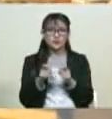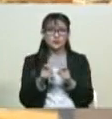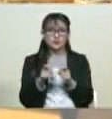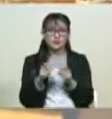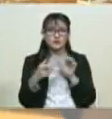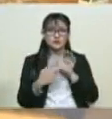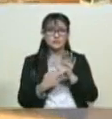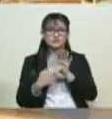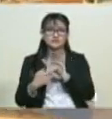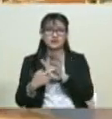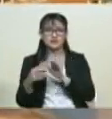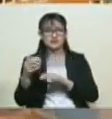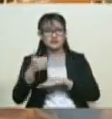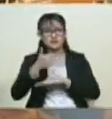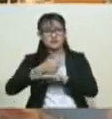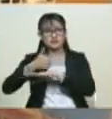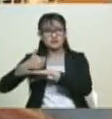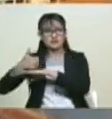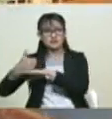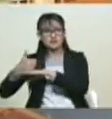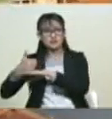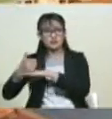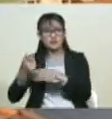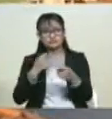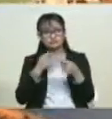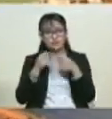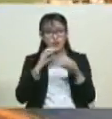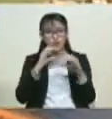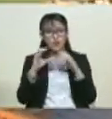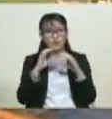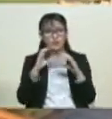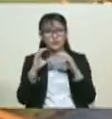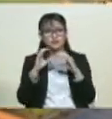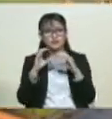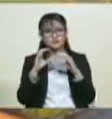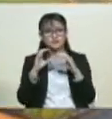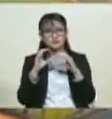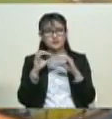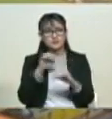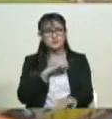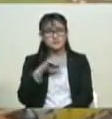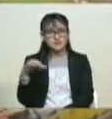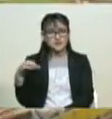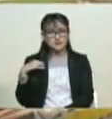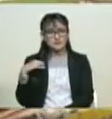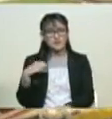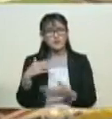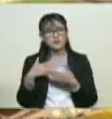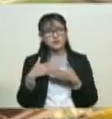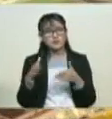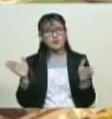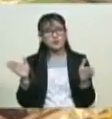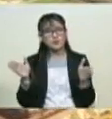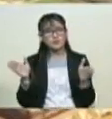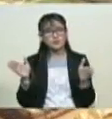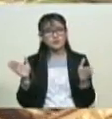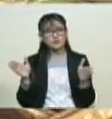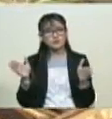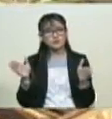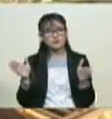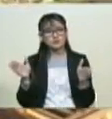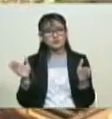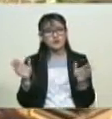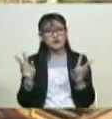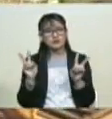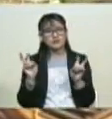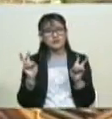representantes y directivos de los medios de comunicación privados públicos y de el